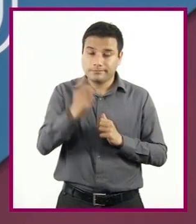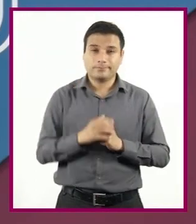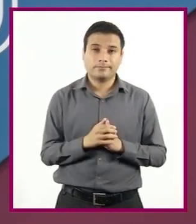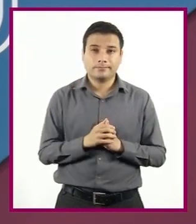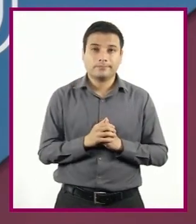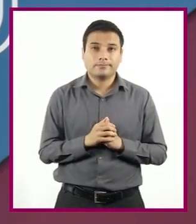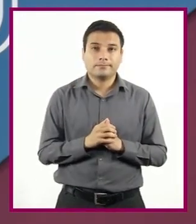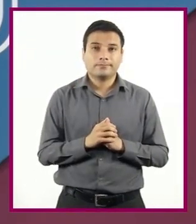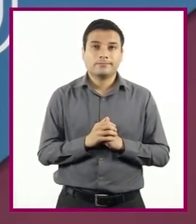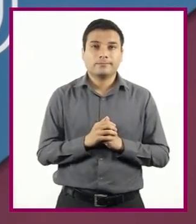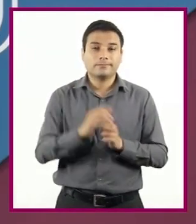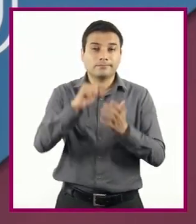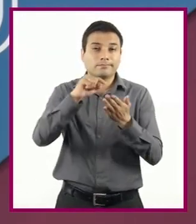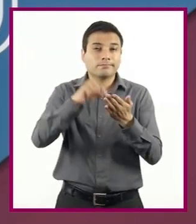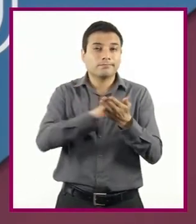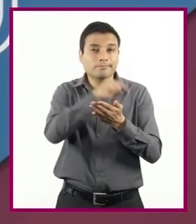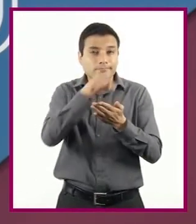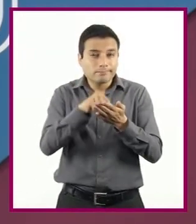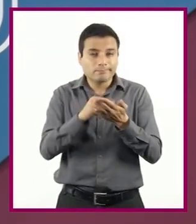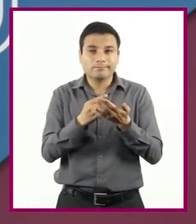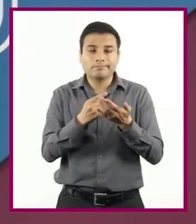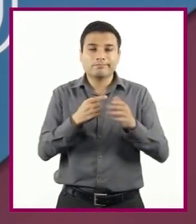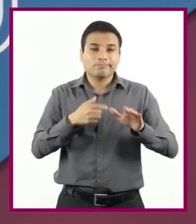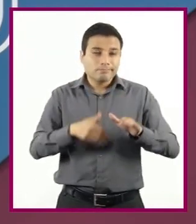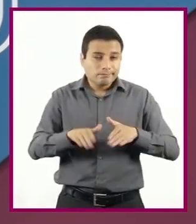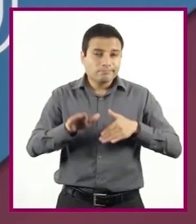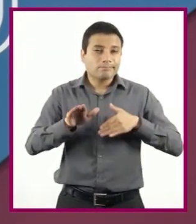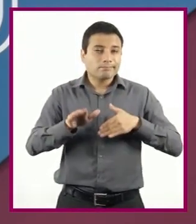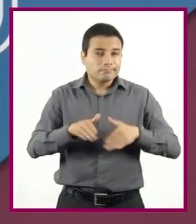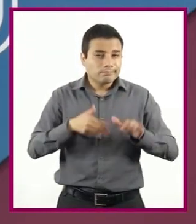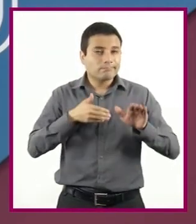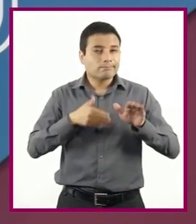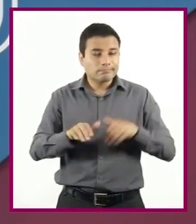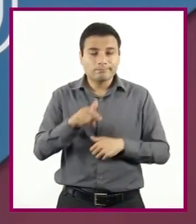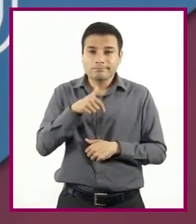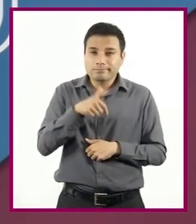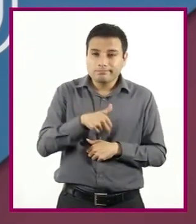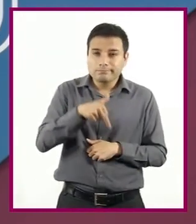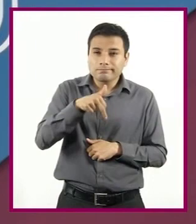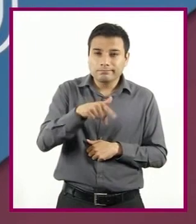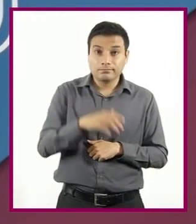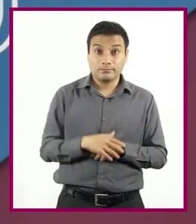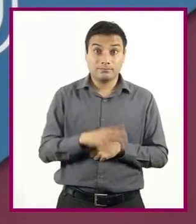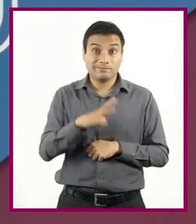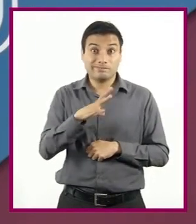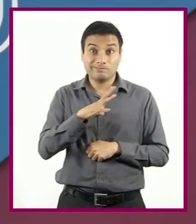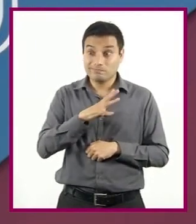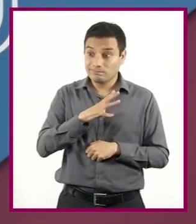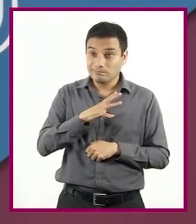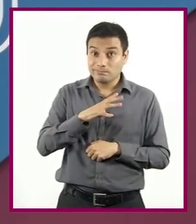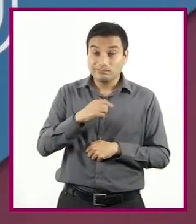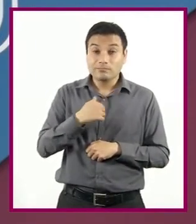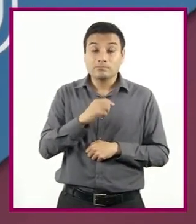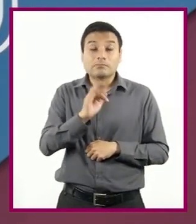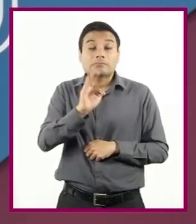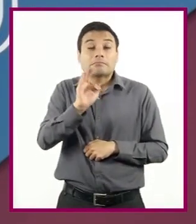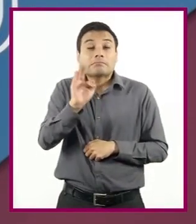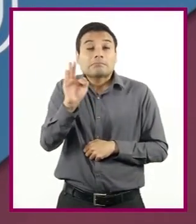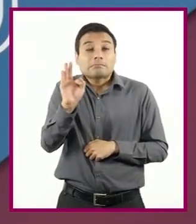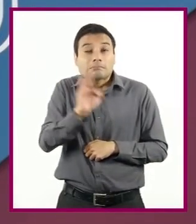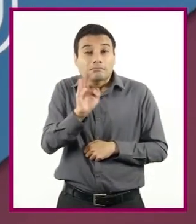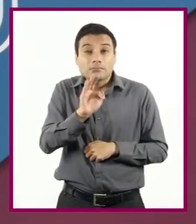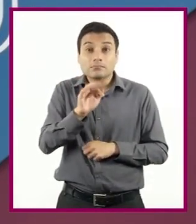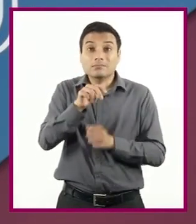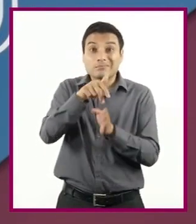escarpados vamos, caminamos en la tierra, un abismo a uno y otro lado. Si te sales, si te desvías